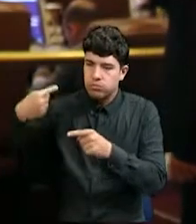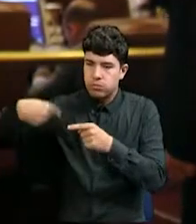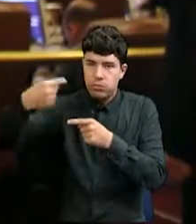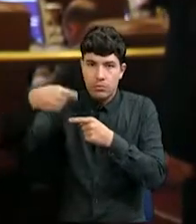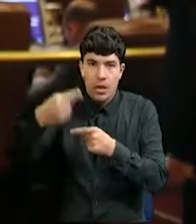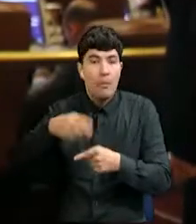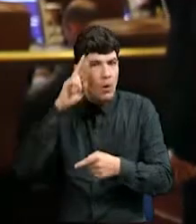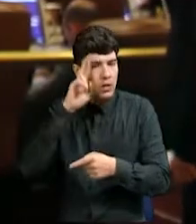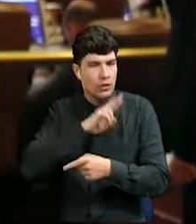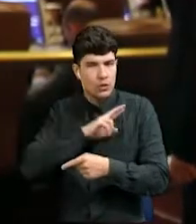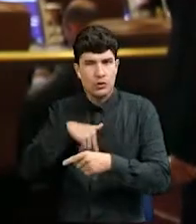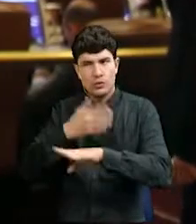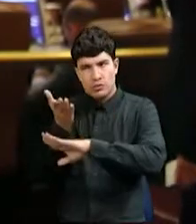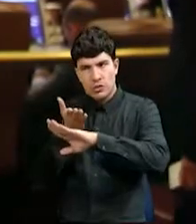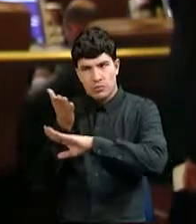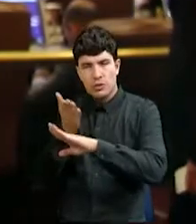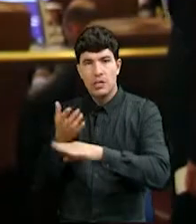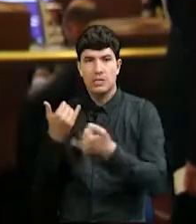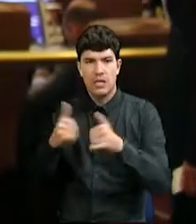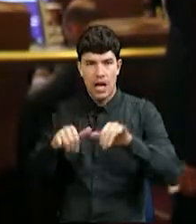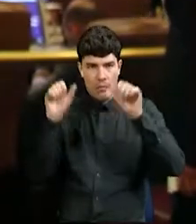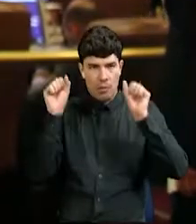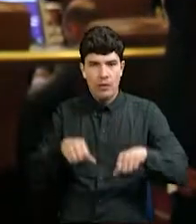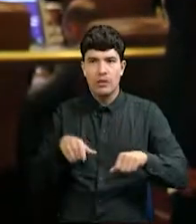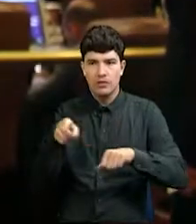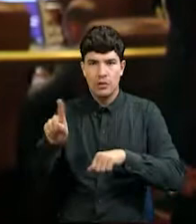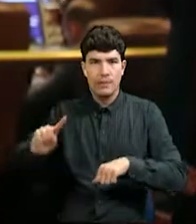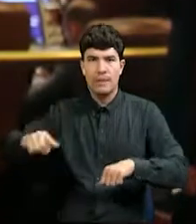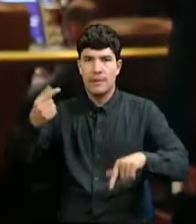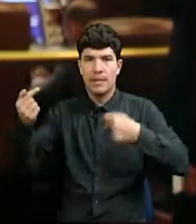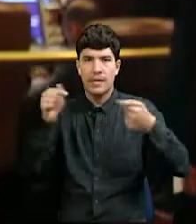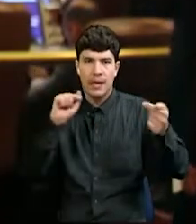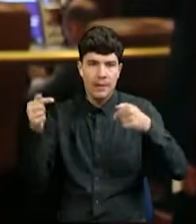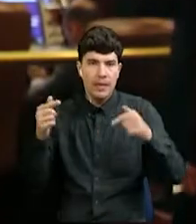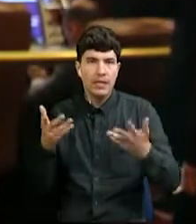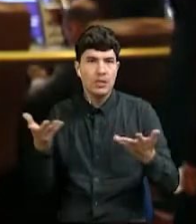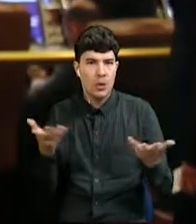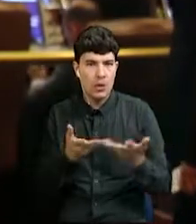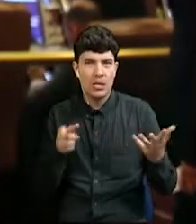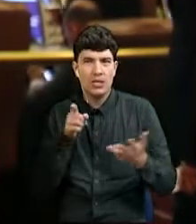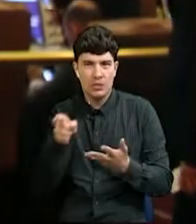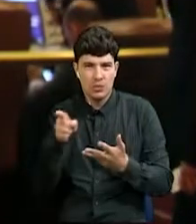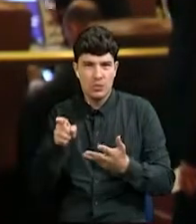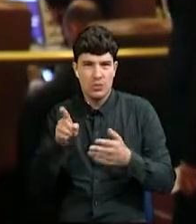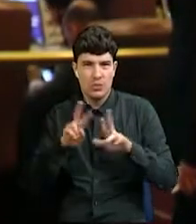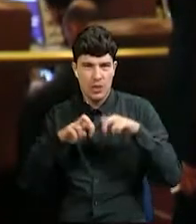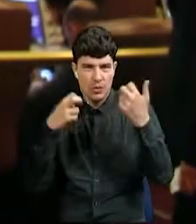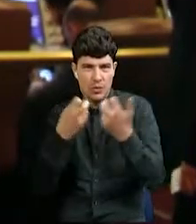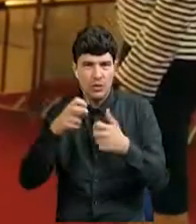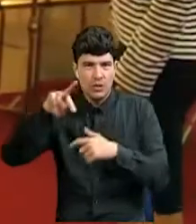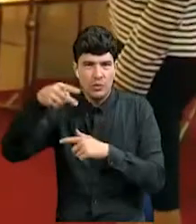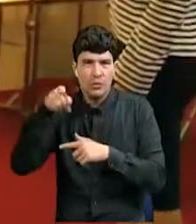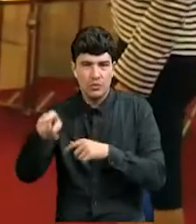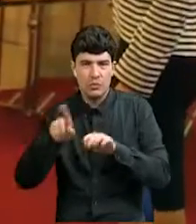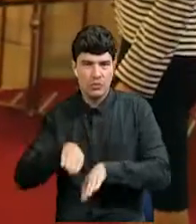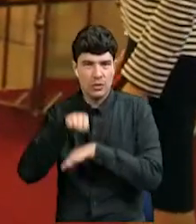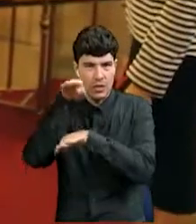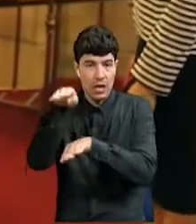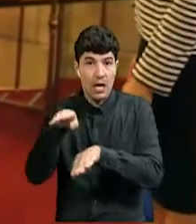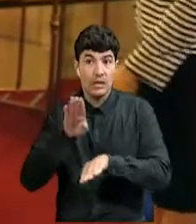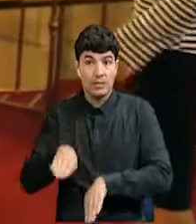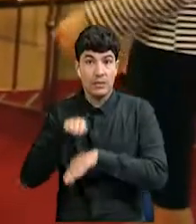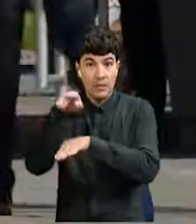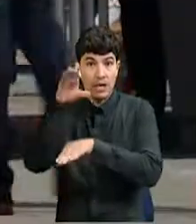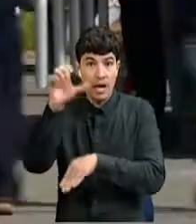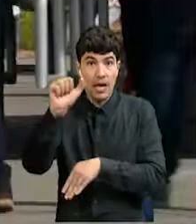esa tarea estamos, ya logramos aprobarlo en primer debate en la Comisión Segunda de la Cámara. La representante de la